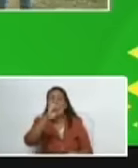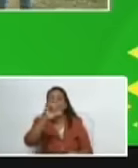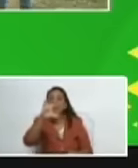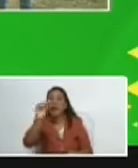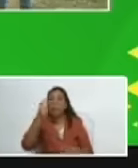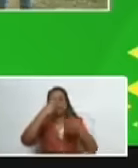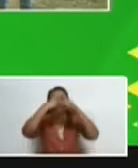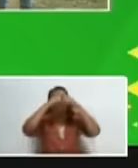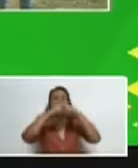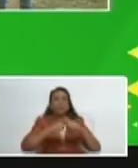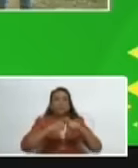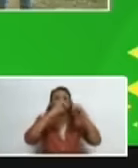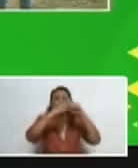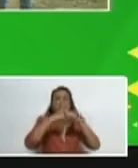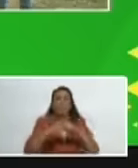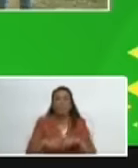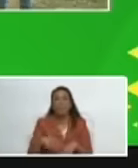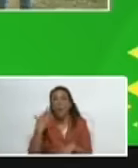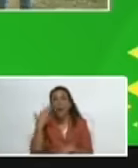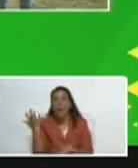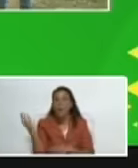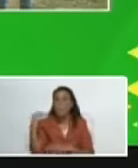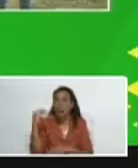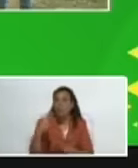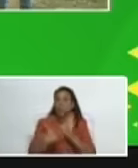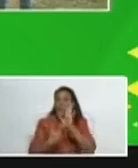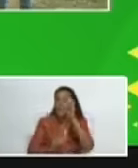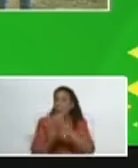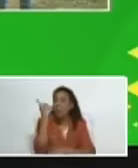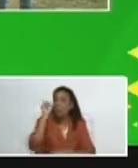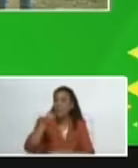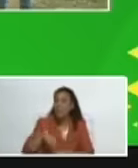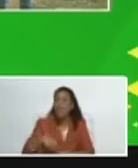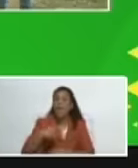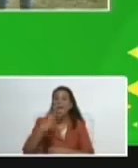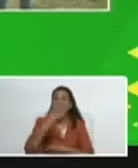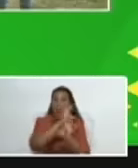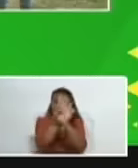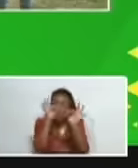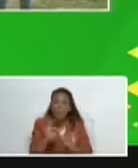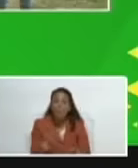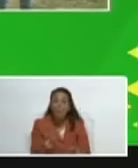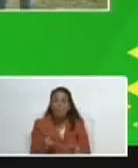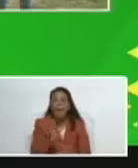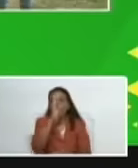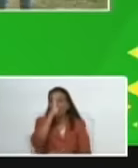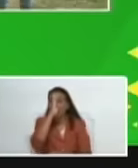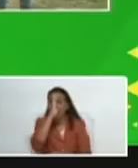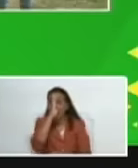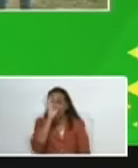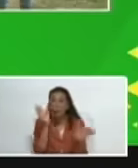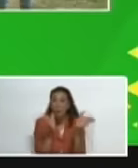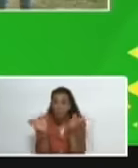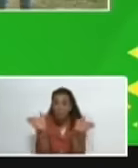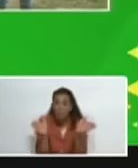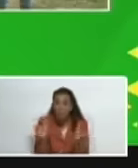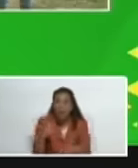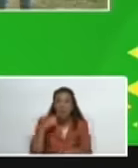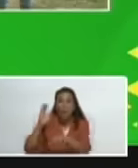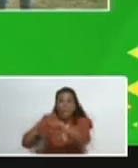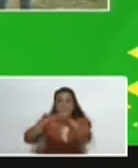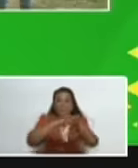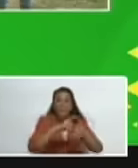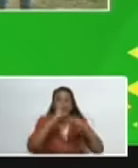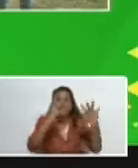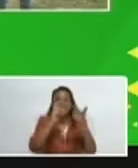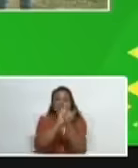campo. Y por eso hace falta, estoy creando dos fuentes de financiamiento necesario. Esto surgió de la consulta de la